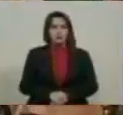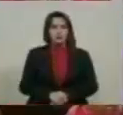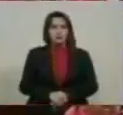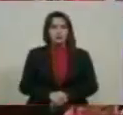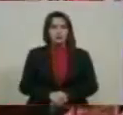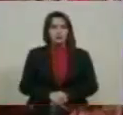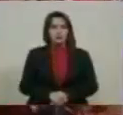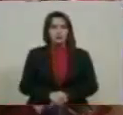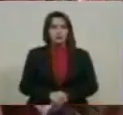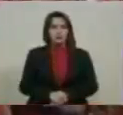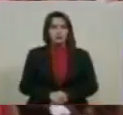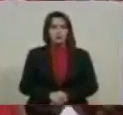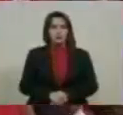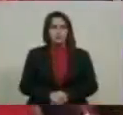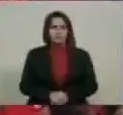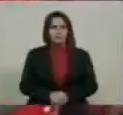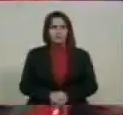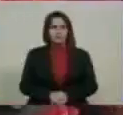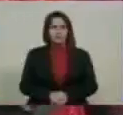Compañero Víctor Clar,